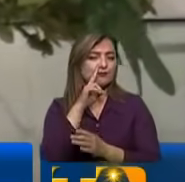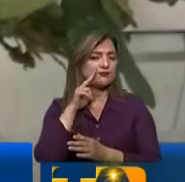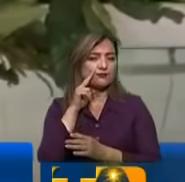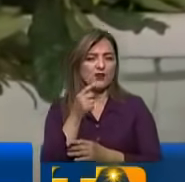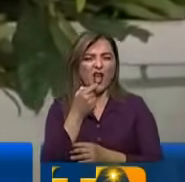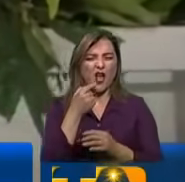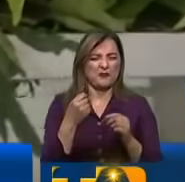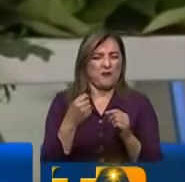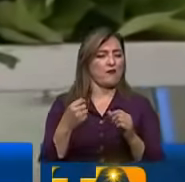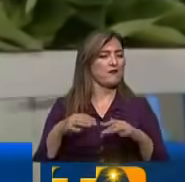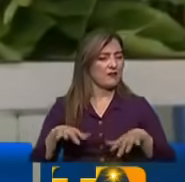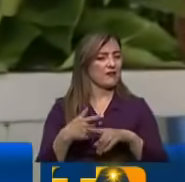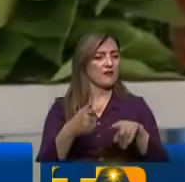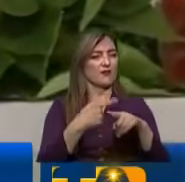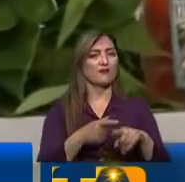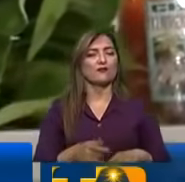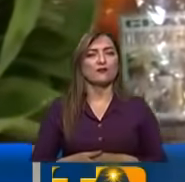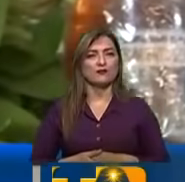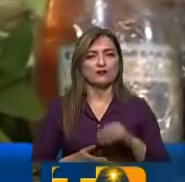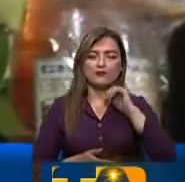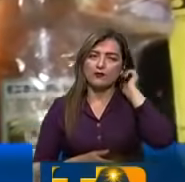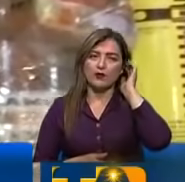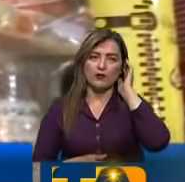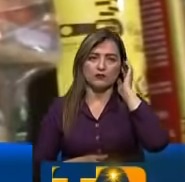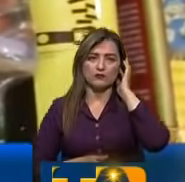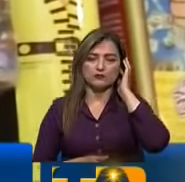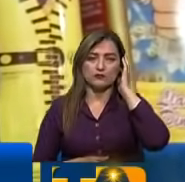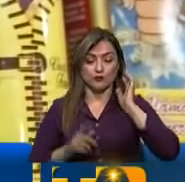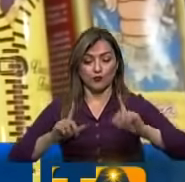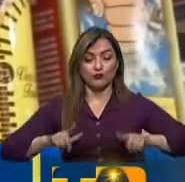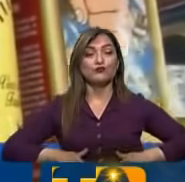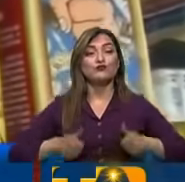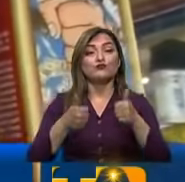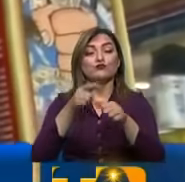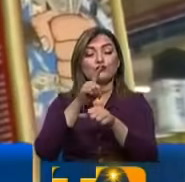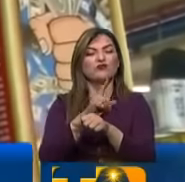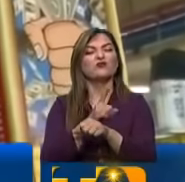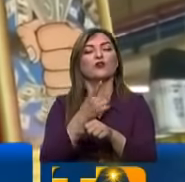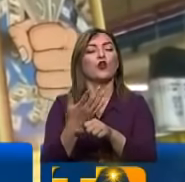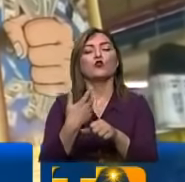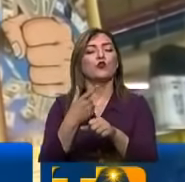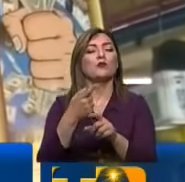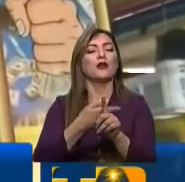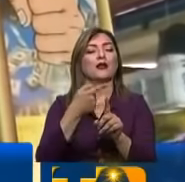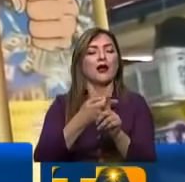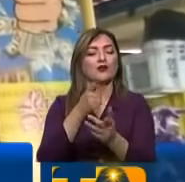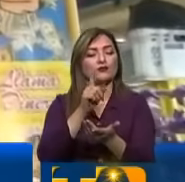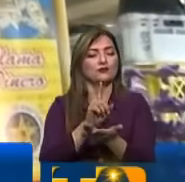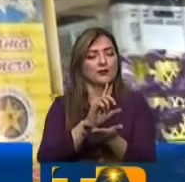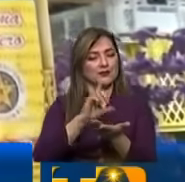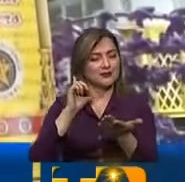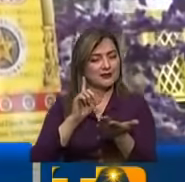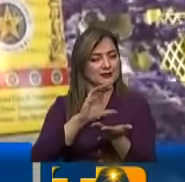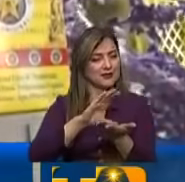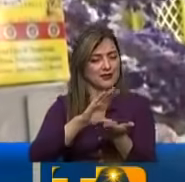atados amargos con las distintas hierbas medicinales, los puede encontrar en el mercado central, pero también en distintos plazas,